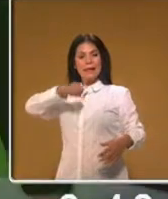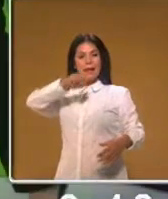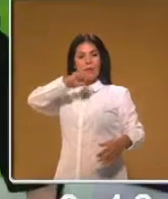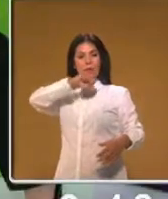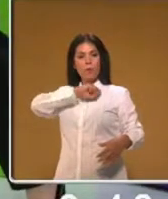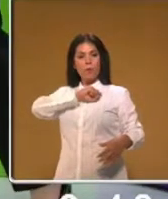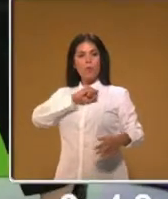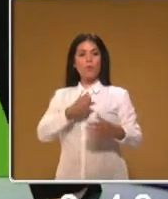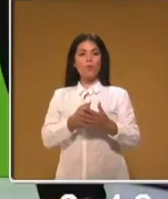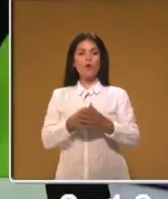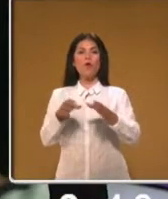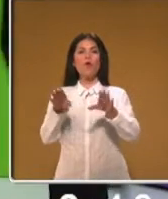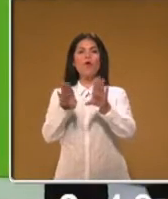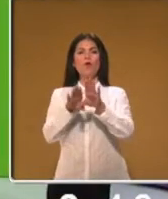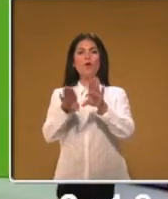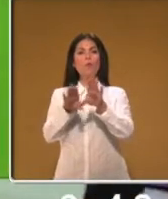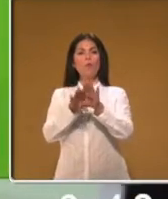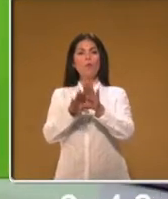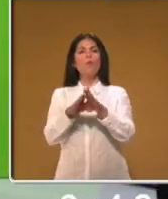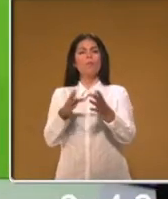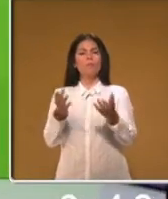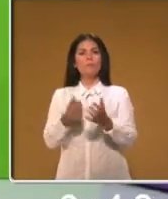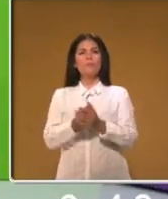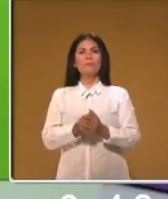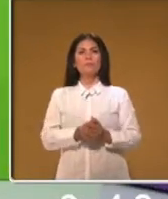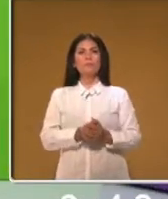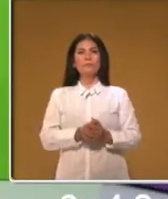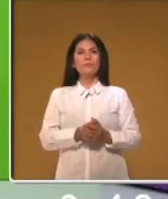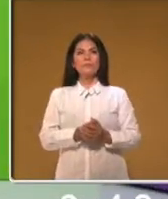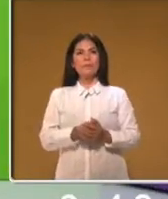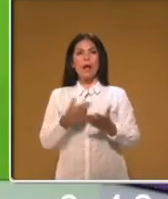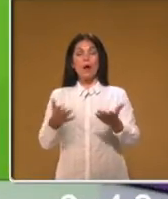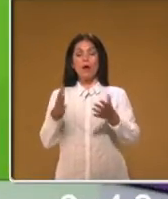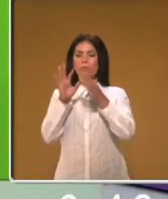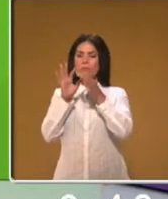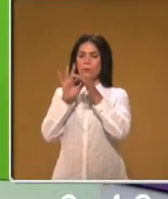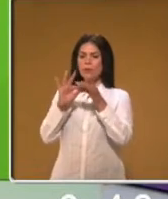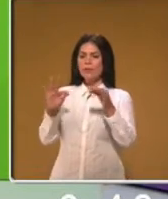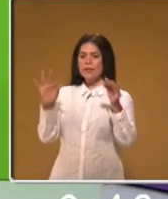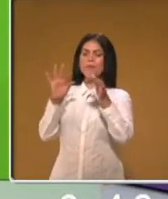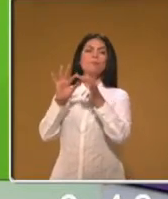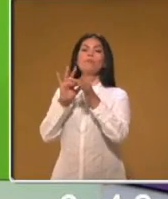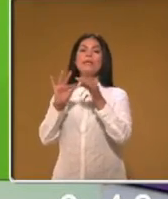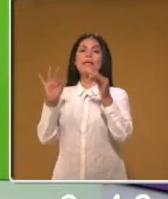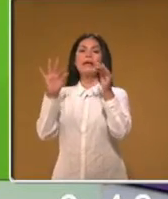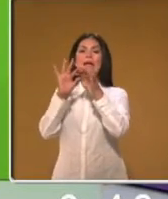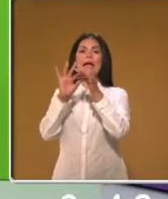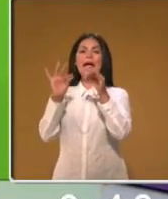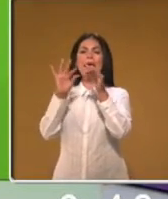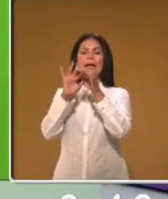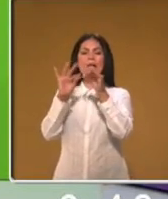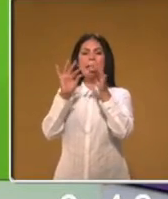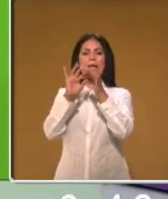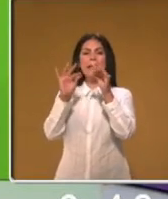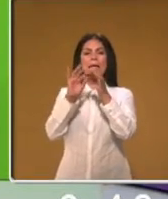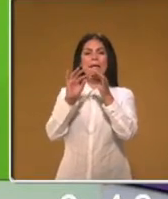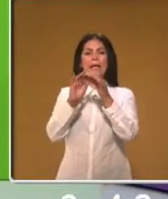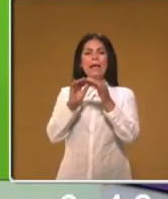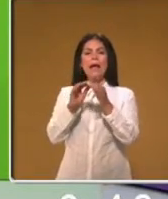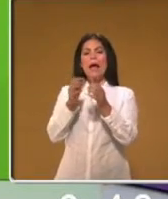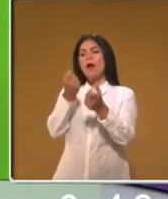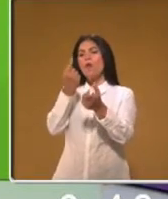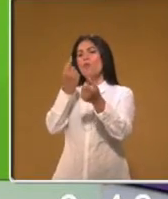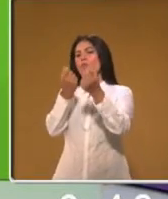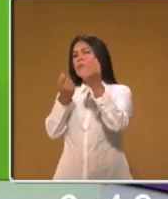utilizada en el campo de la salud. Así es, en donde vamos a describir e interpretar los principios básicos de algunos